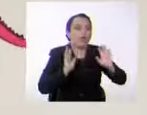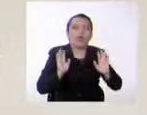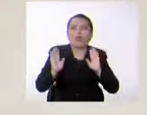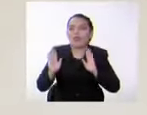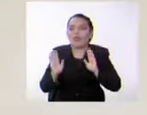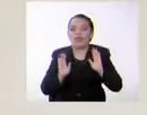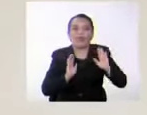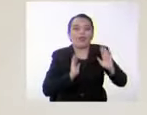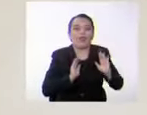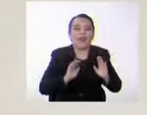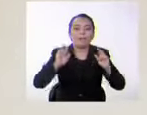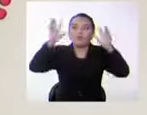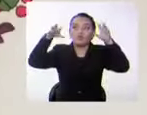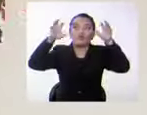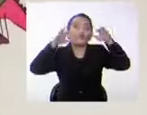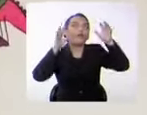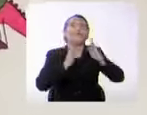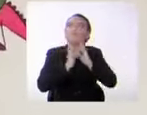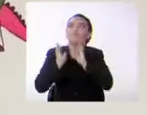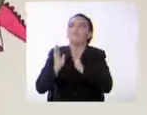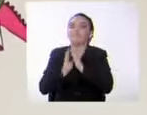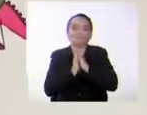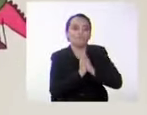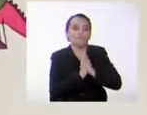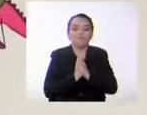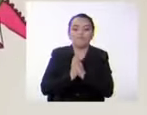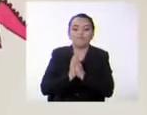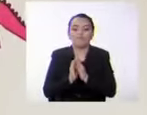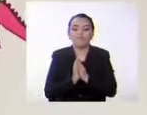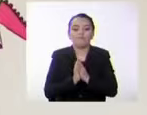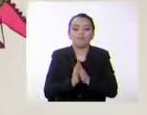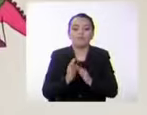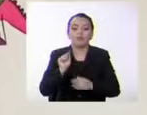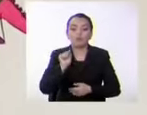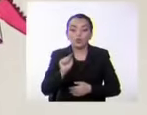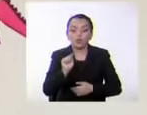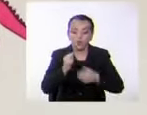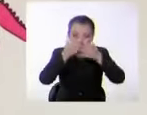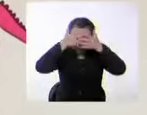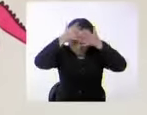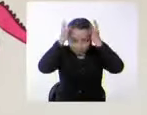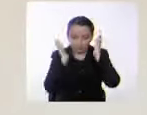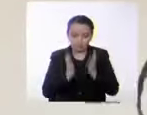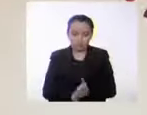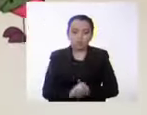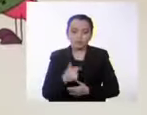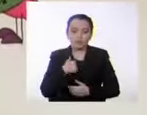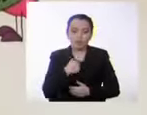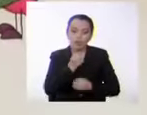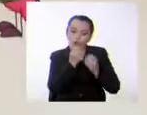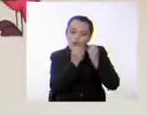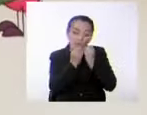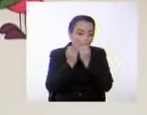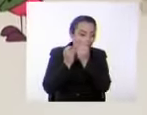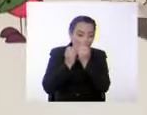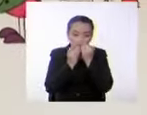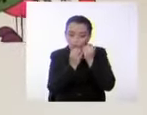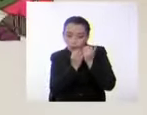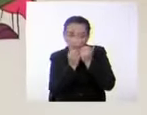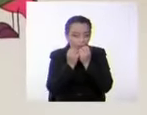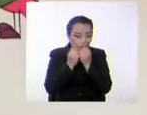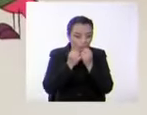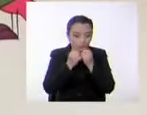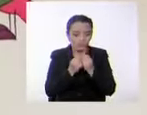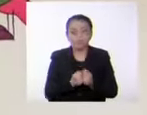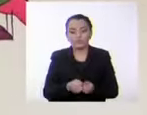lluvia. Tercero, tú te disfrazas de cornuda macho, mientras yo toco mi superarmónica para atraer a una hembra.